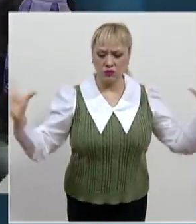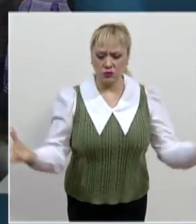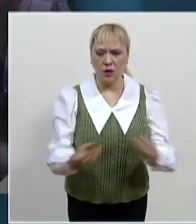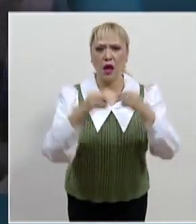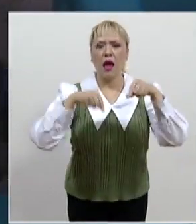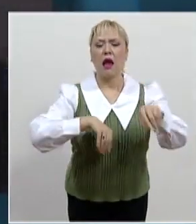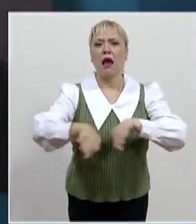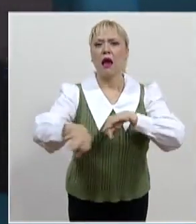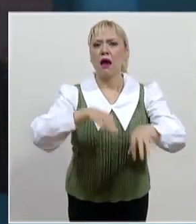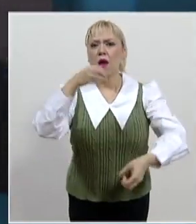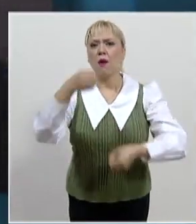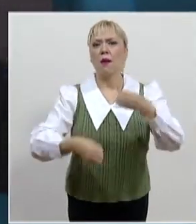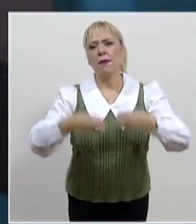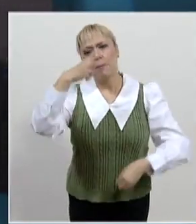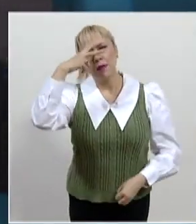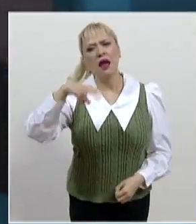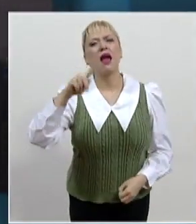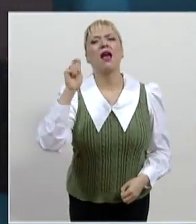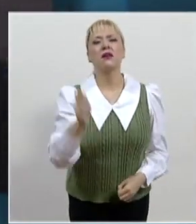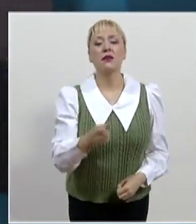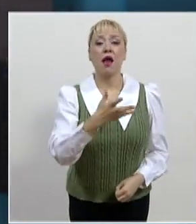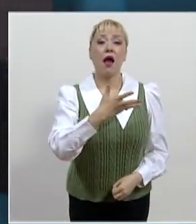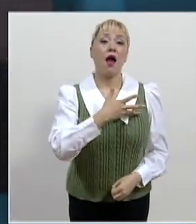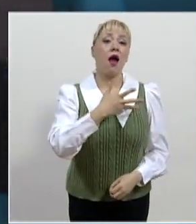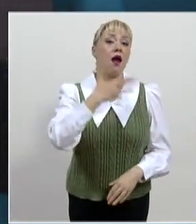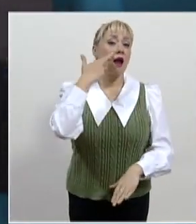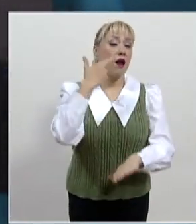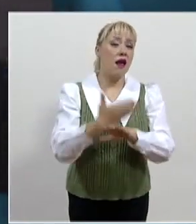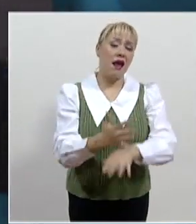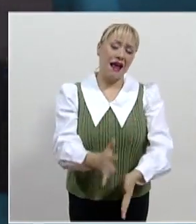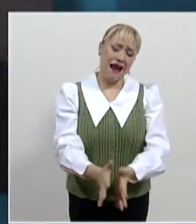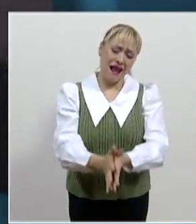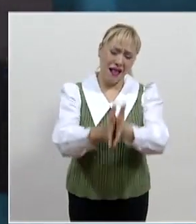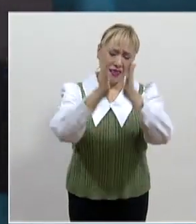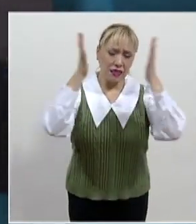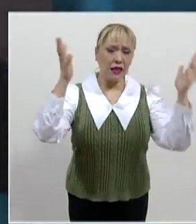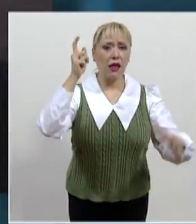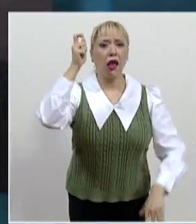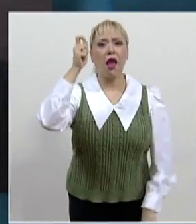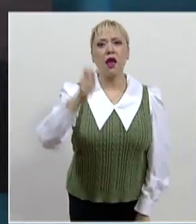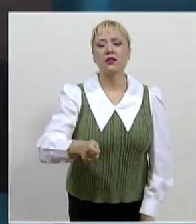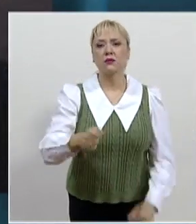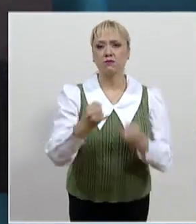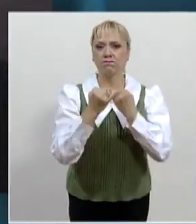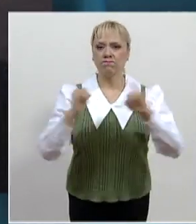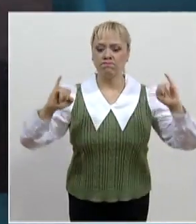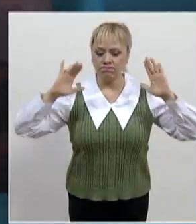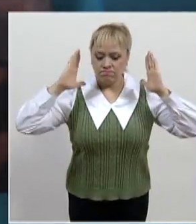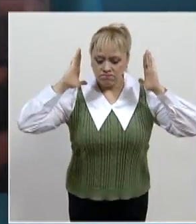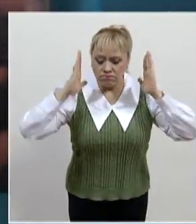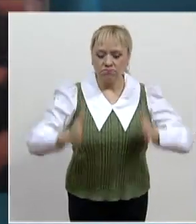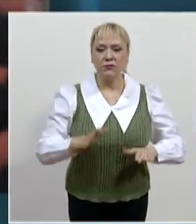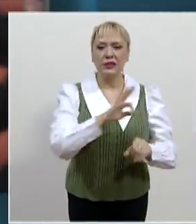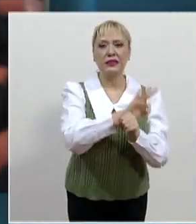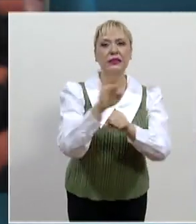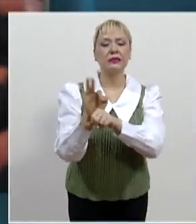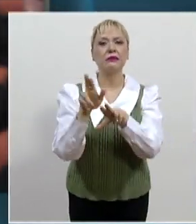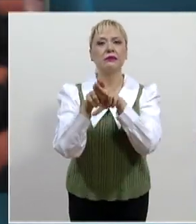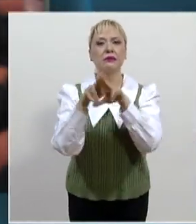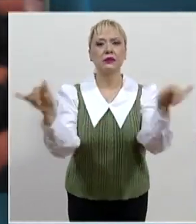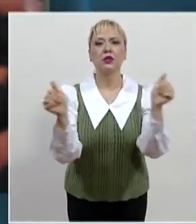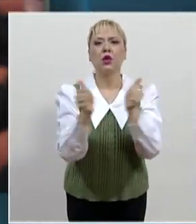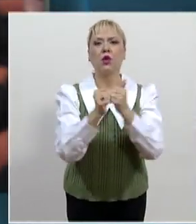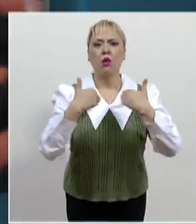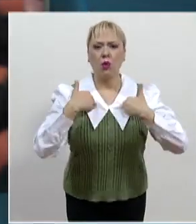sistemas de justicia, dijo, en México, tenemos la gran responsabilidad de actuar desde nuestra independencia e imparcialidad, con